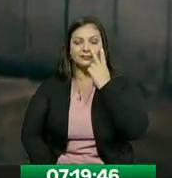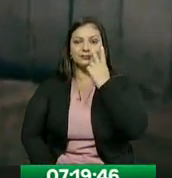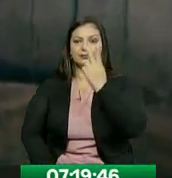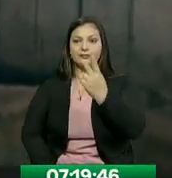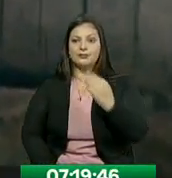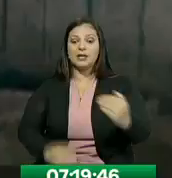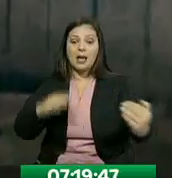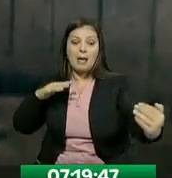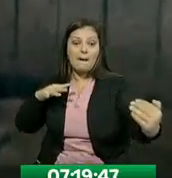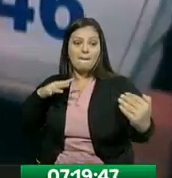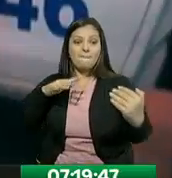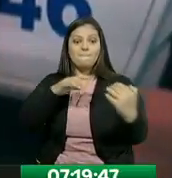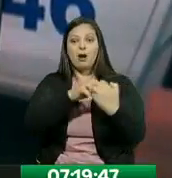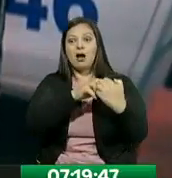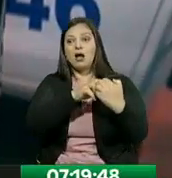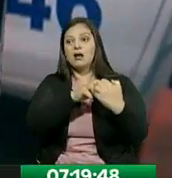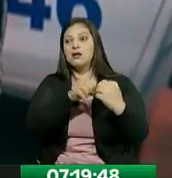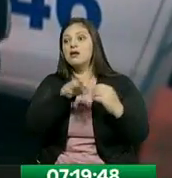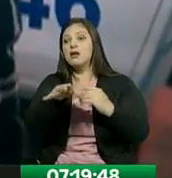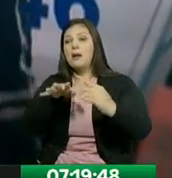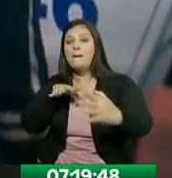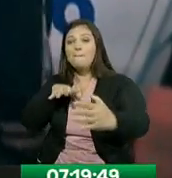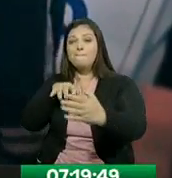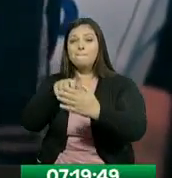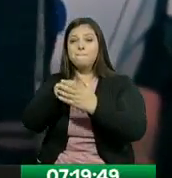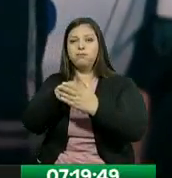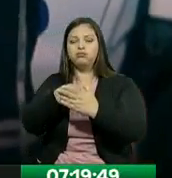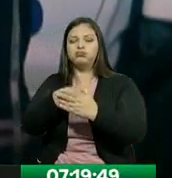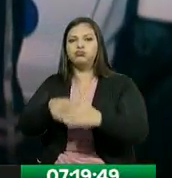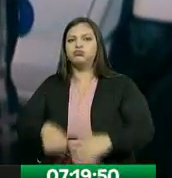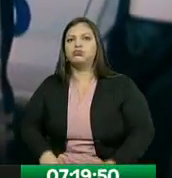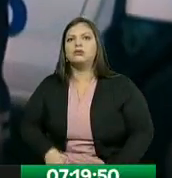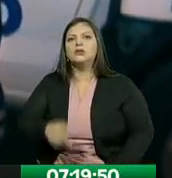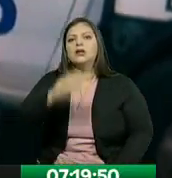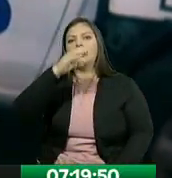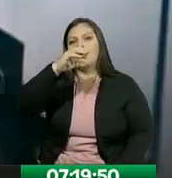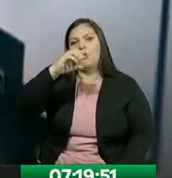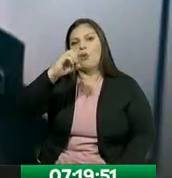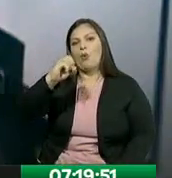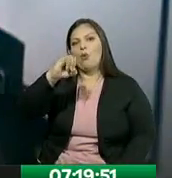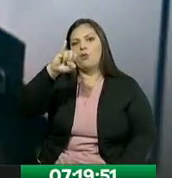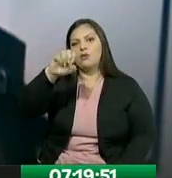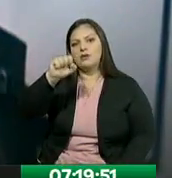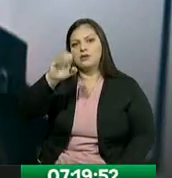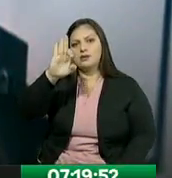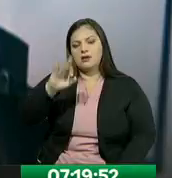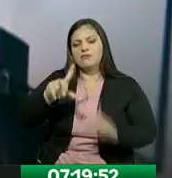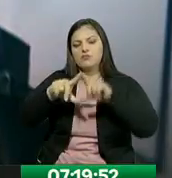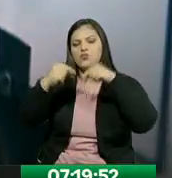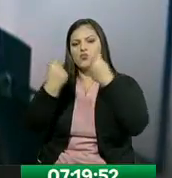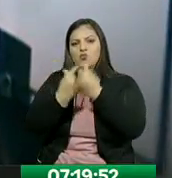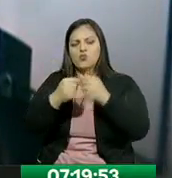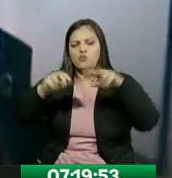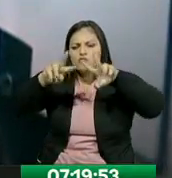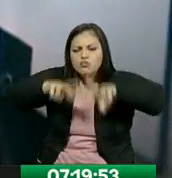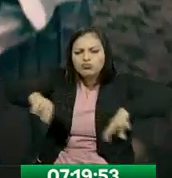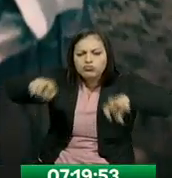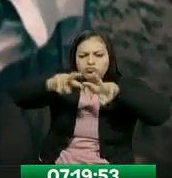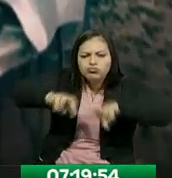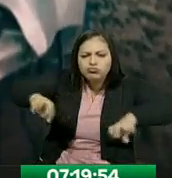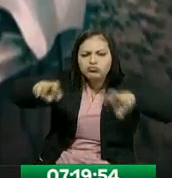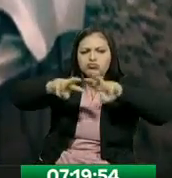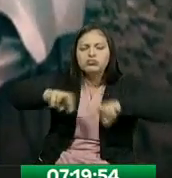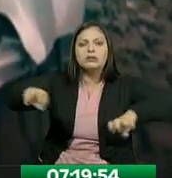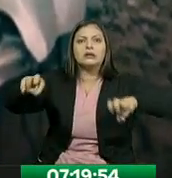contra una vivienda. Agentes de la Oficina de Investigación de Accidentes de Tránsito realizaron el peritaje en el lugar. Los carros